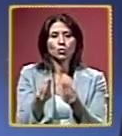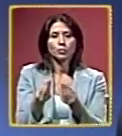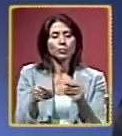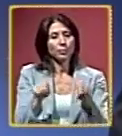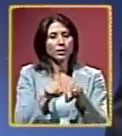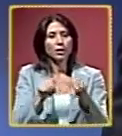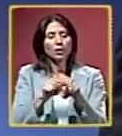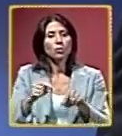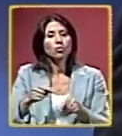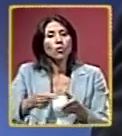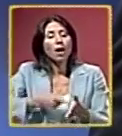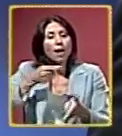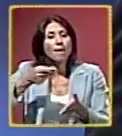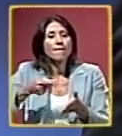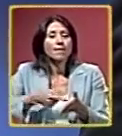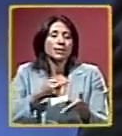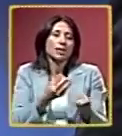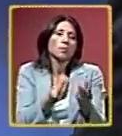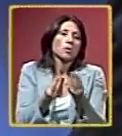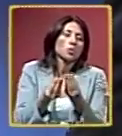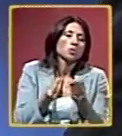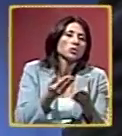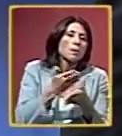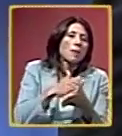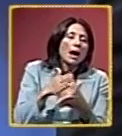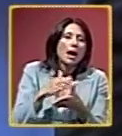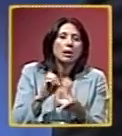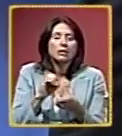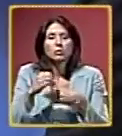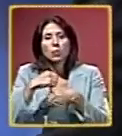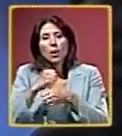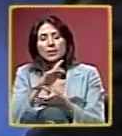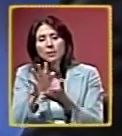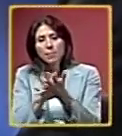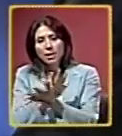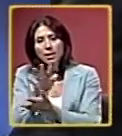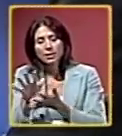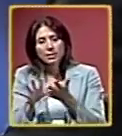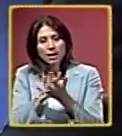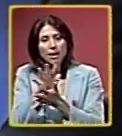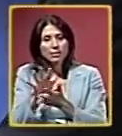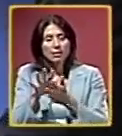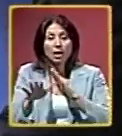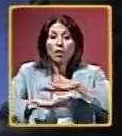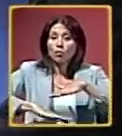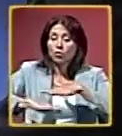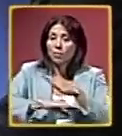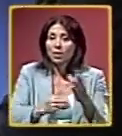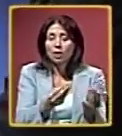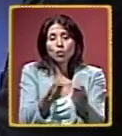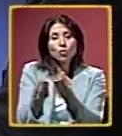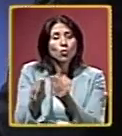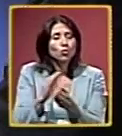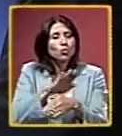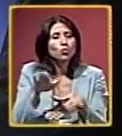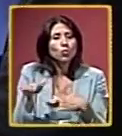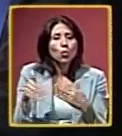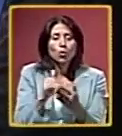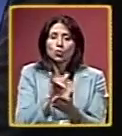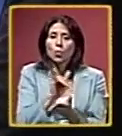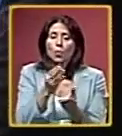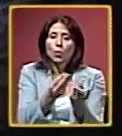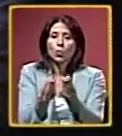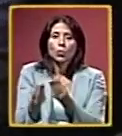Incluso cuando a veces produce partes y hace mezclas, en lo fundamental los productos son productos importados.